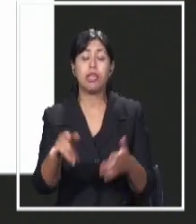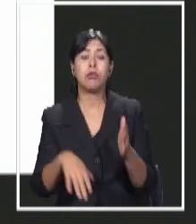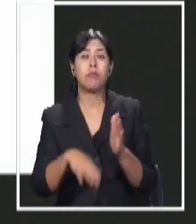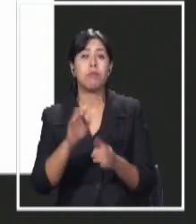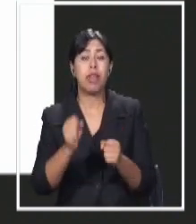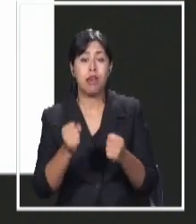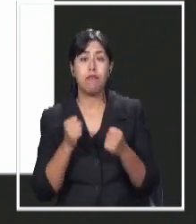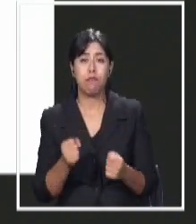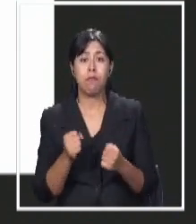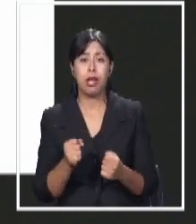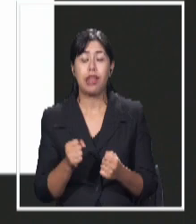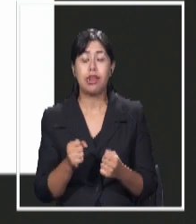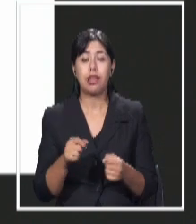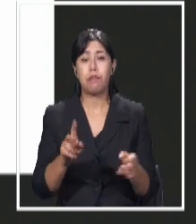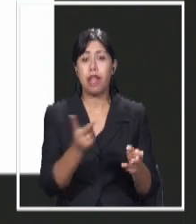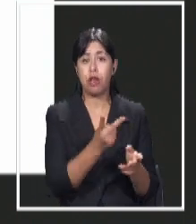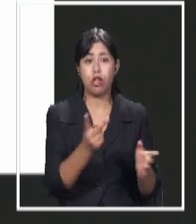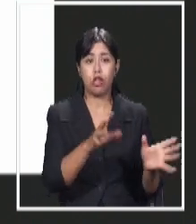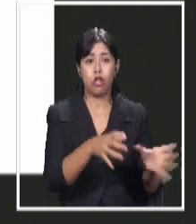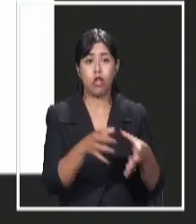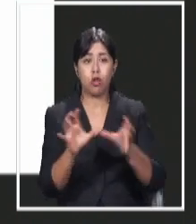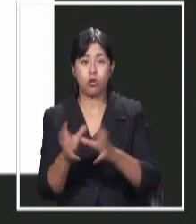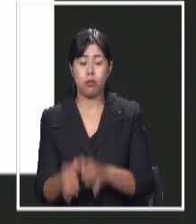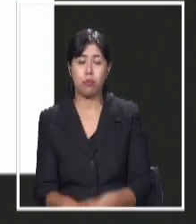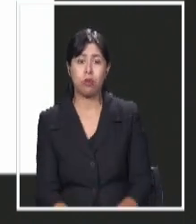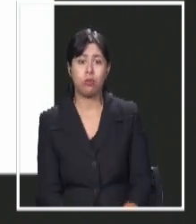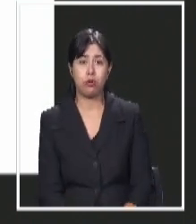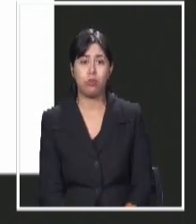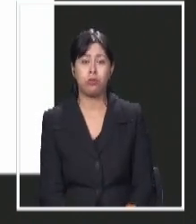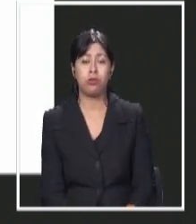más fuerte para estos dos grupos.